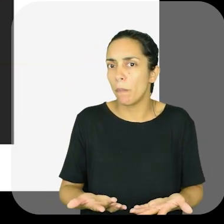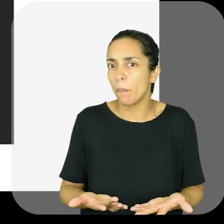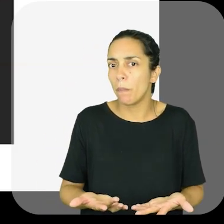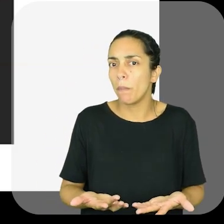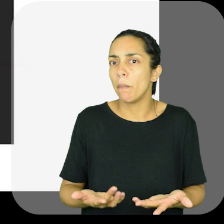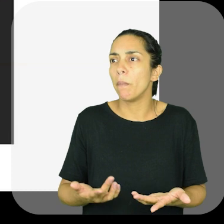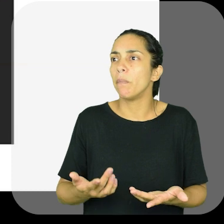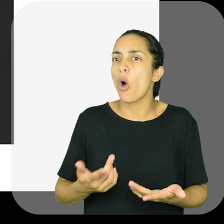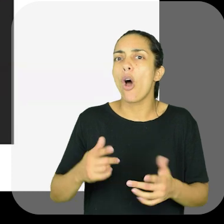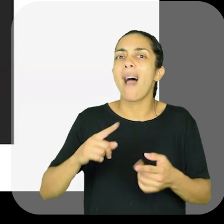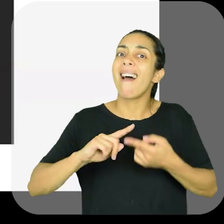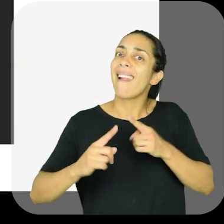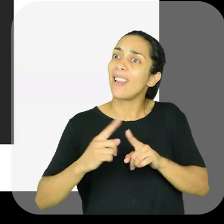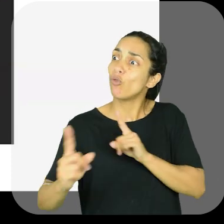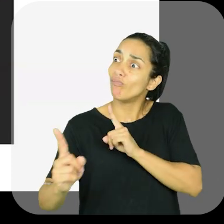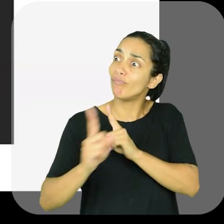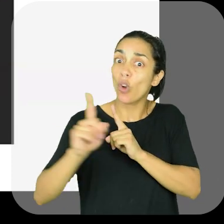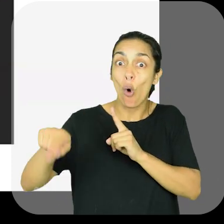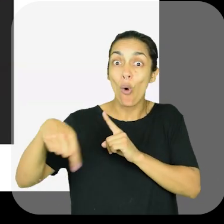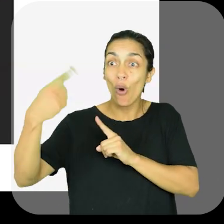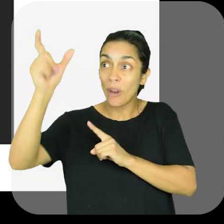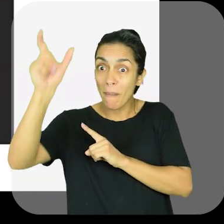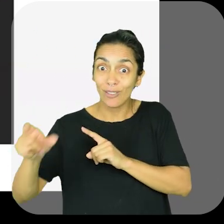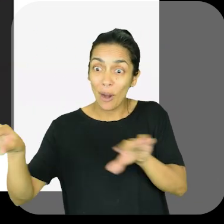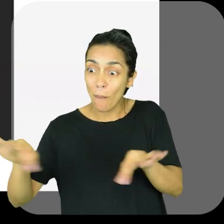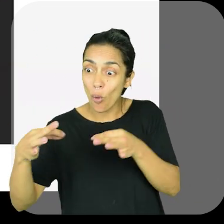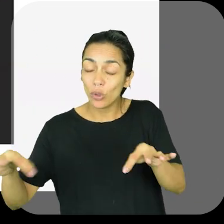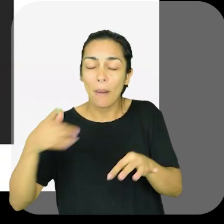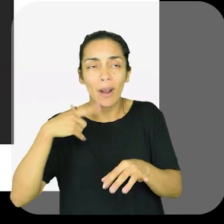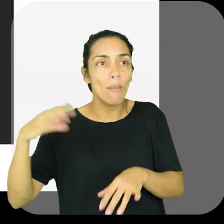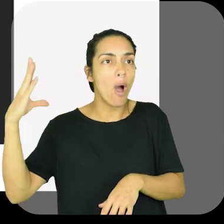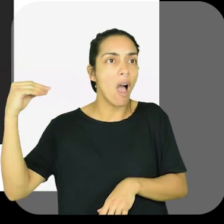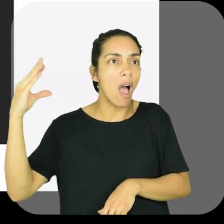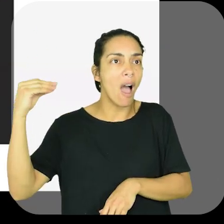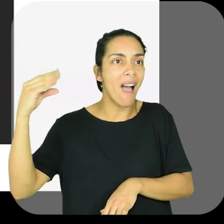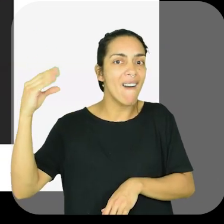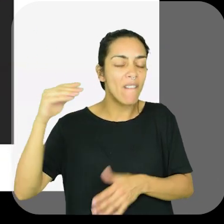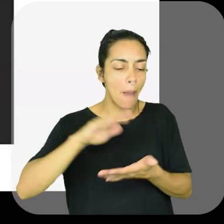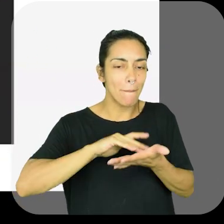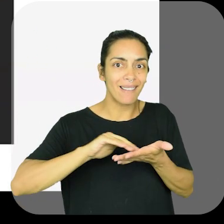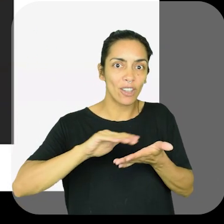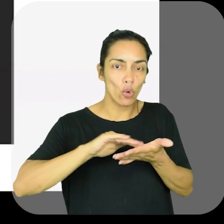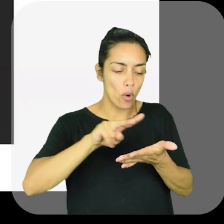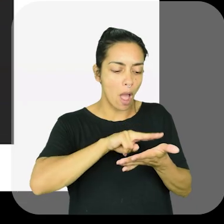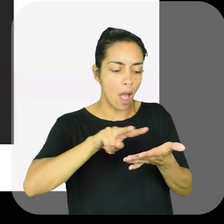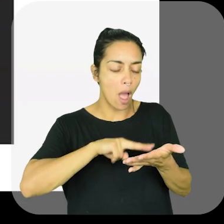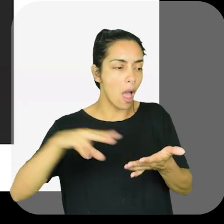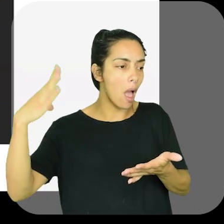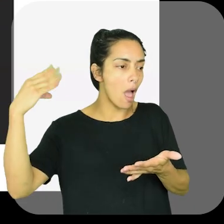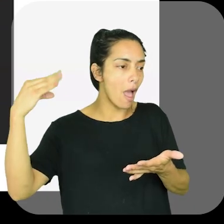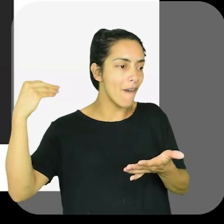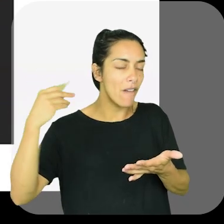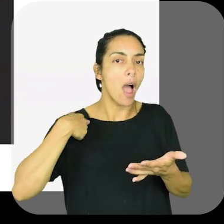la interacción con otros músicos, cuando otros músicos le dictan la partitura, pero también en esas